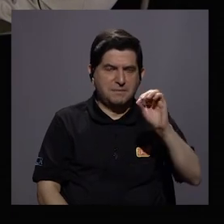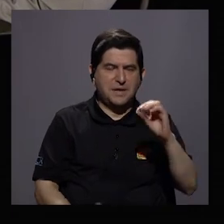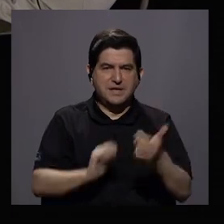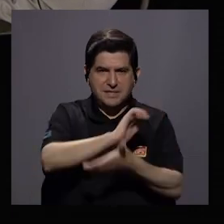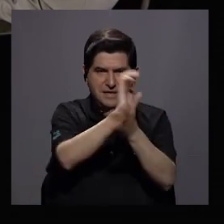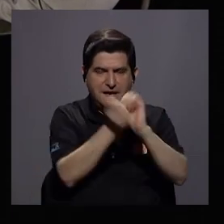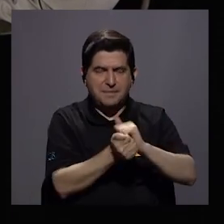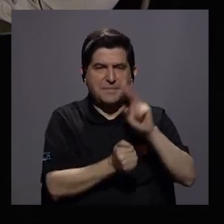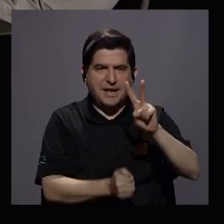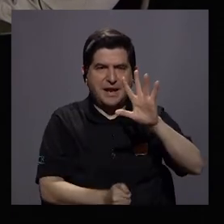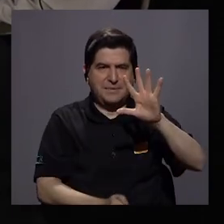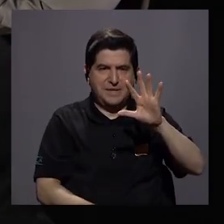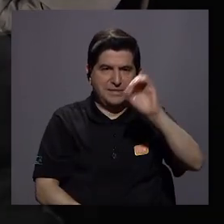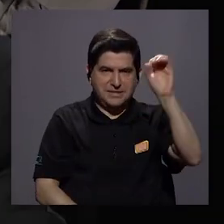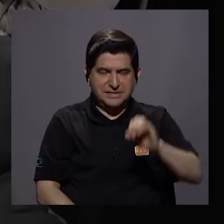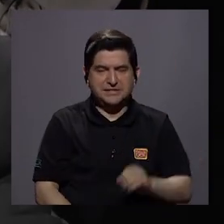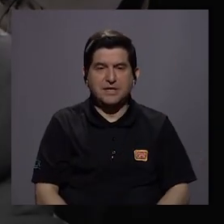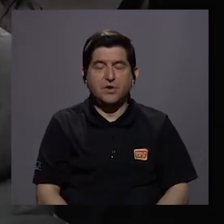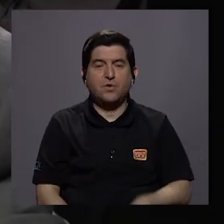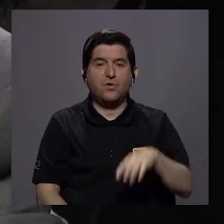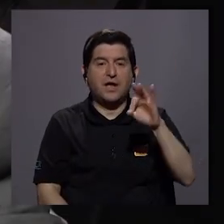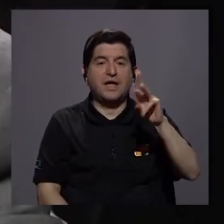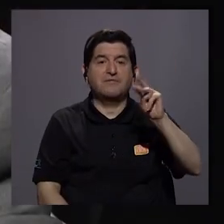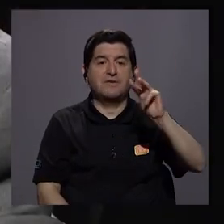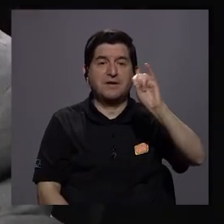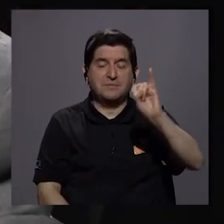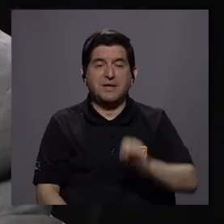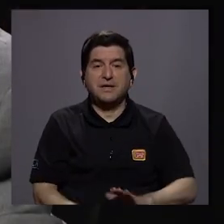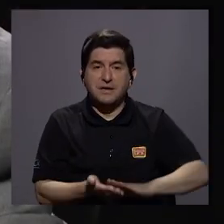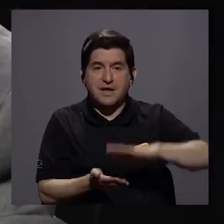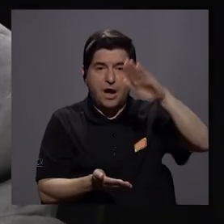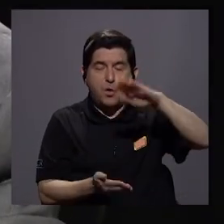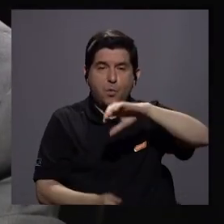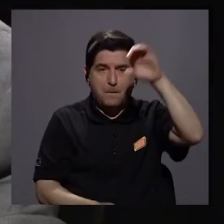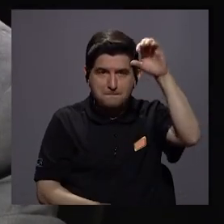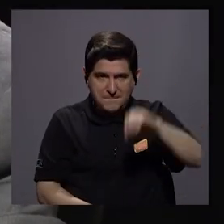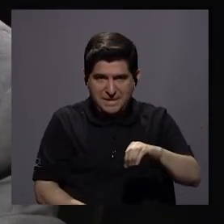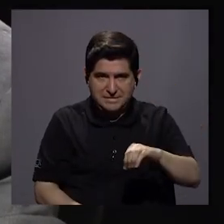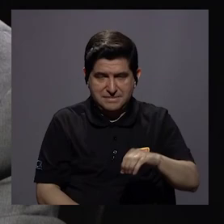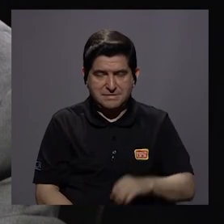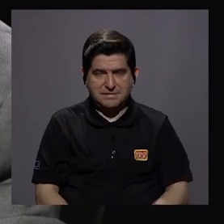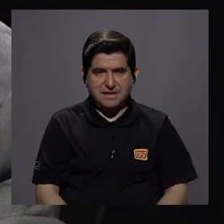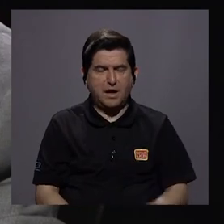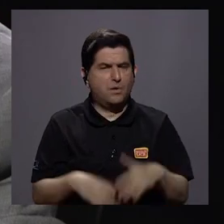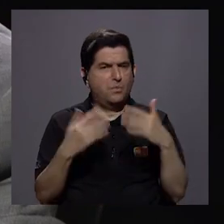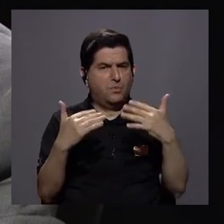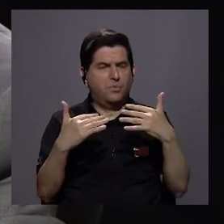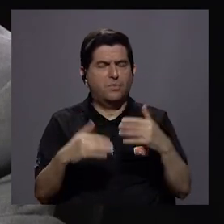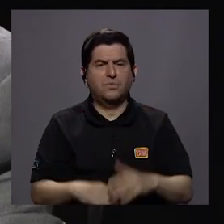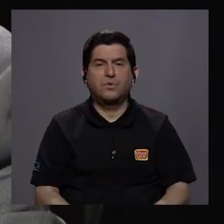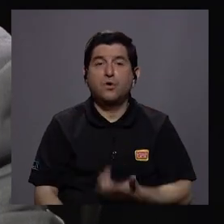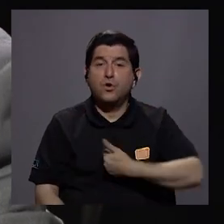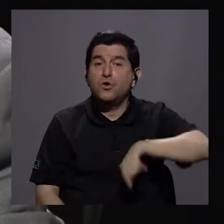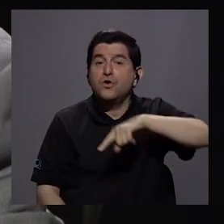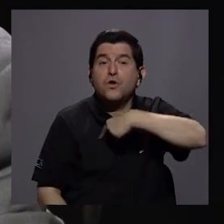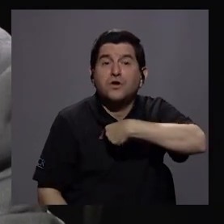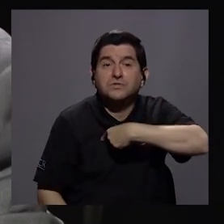20, pasó al 25. Entonces el fondo lo que hace es que aumenta esos porcentajes mucho mayores.